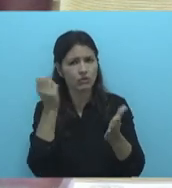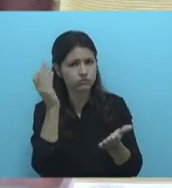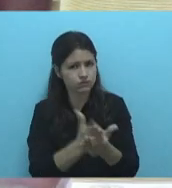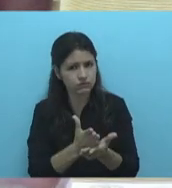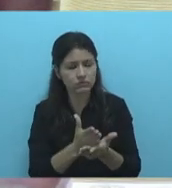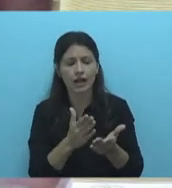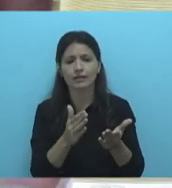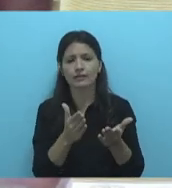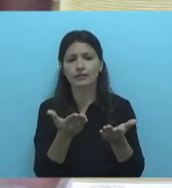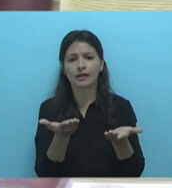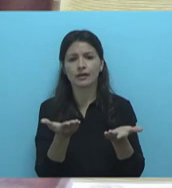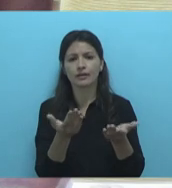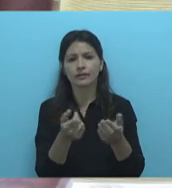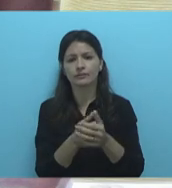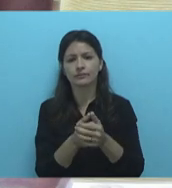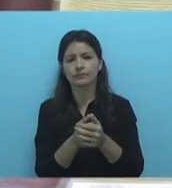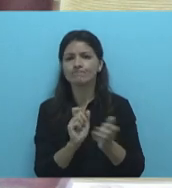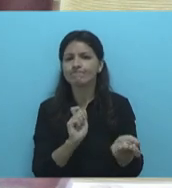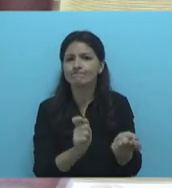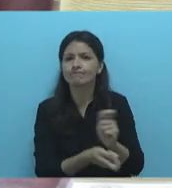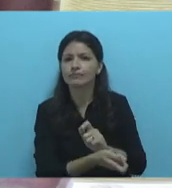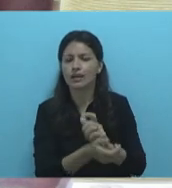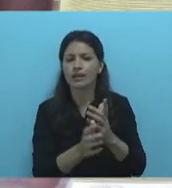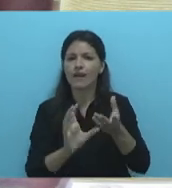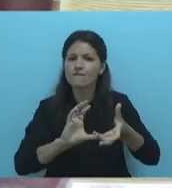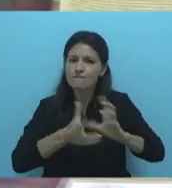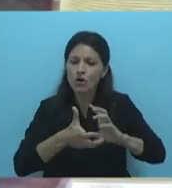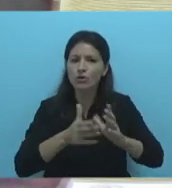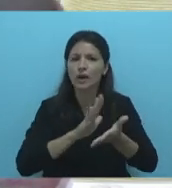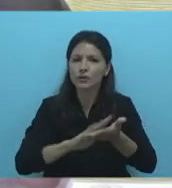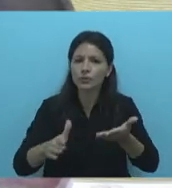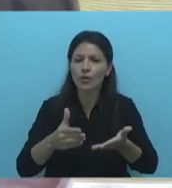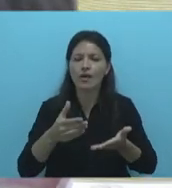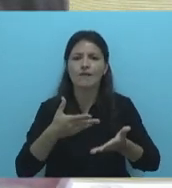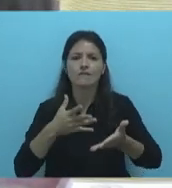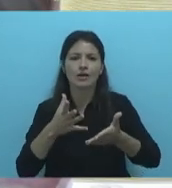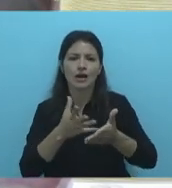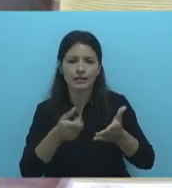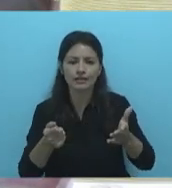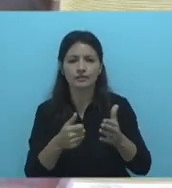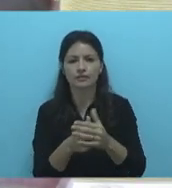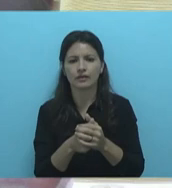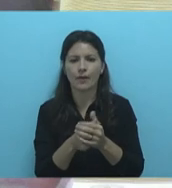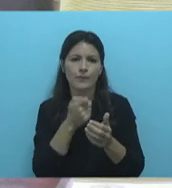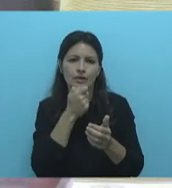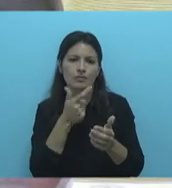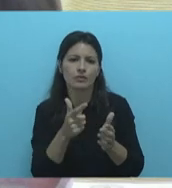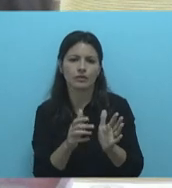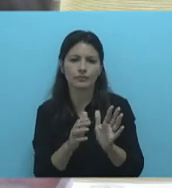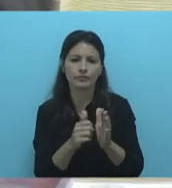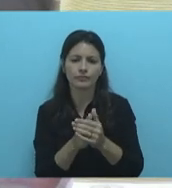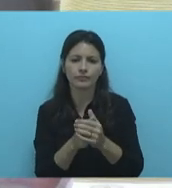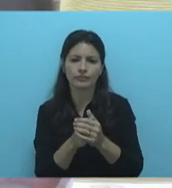que significa adaptarlo a esta nueva modalidad delictiva, una breve reseña,